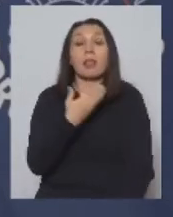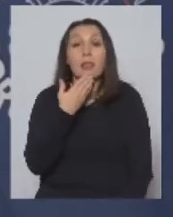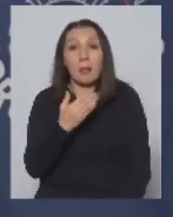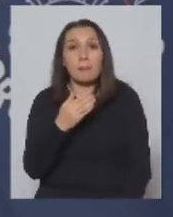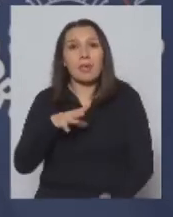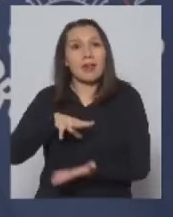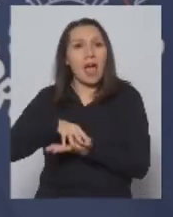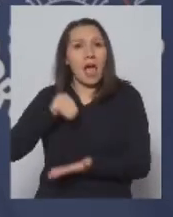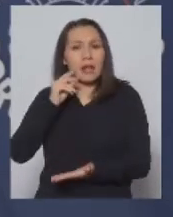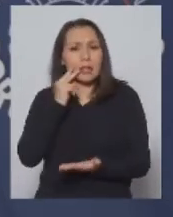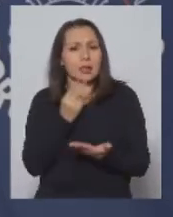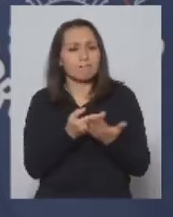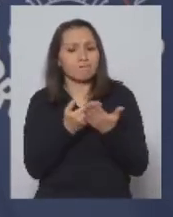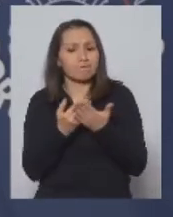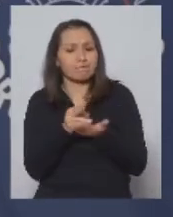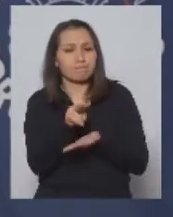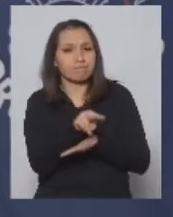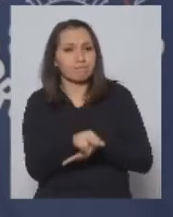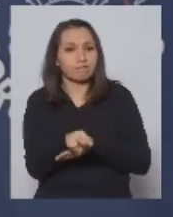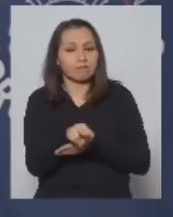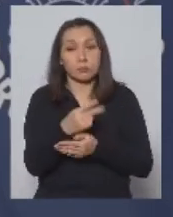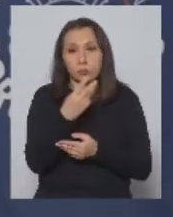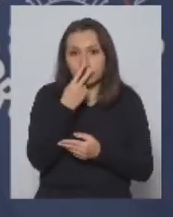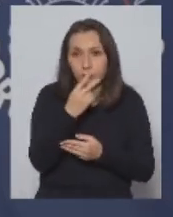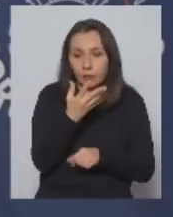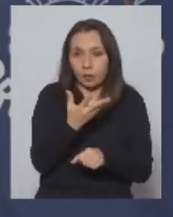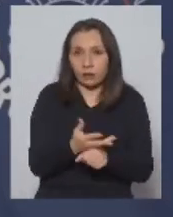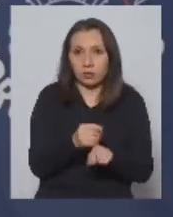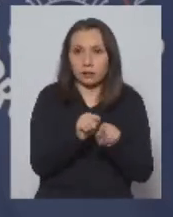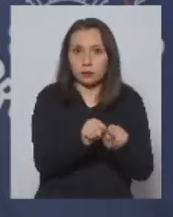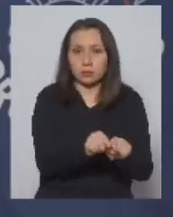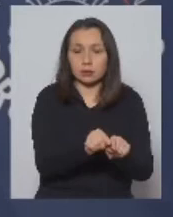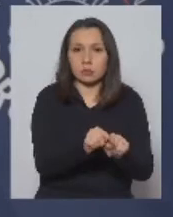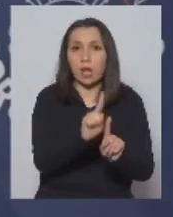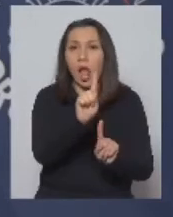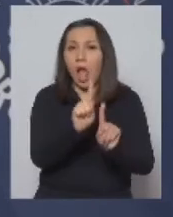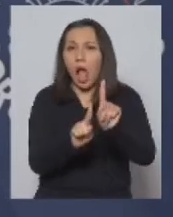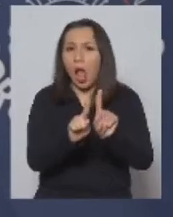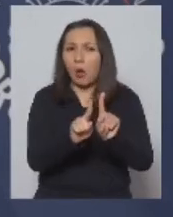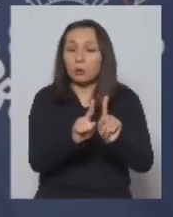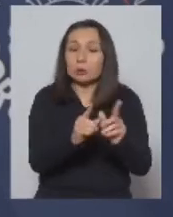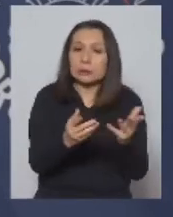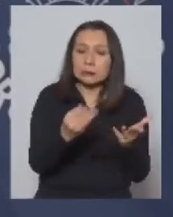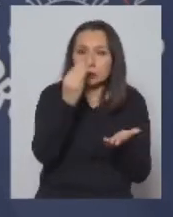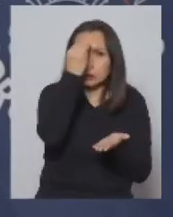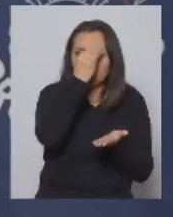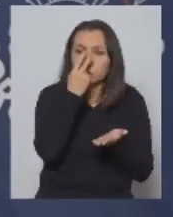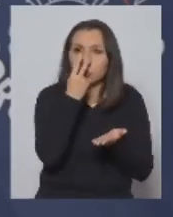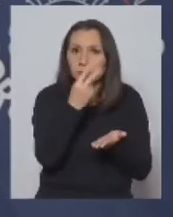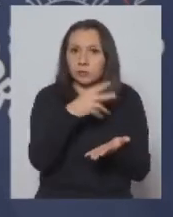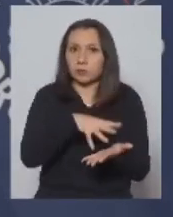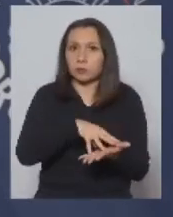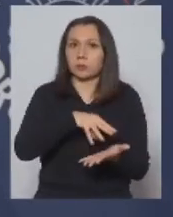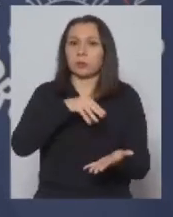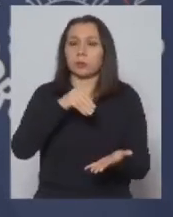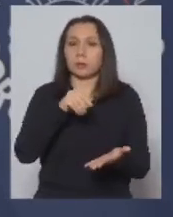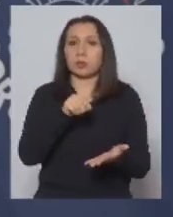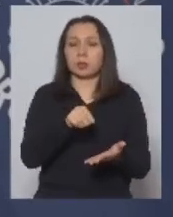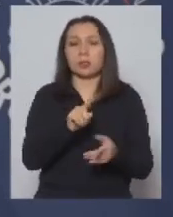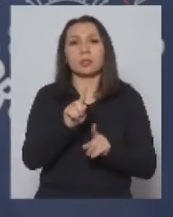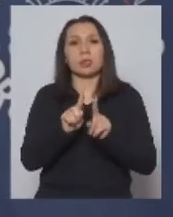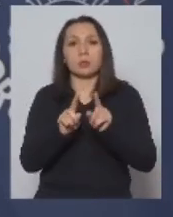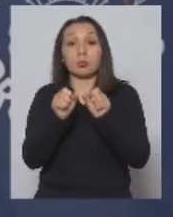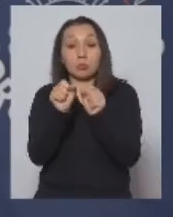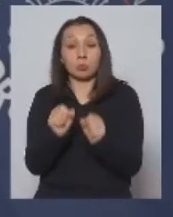de Arica, donde tenemos algunas señales de preocupación. Tenemos